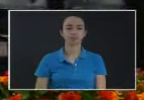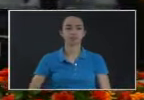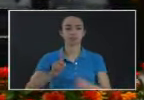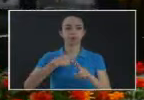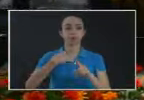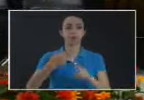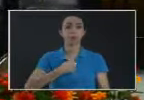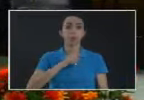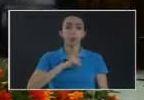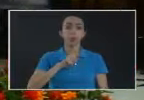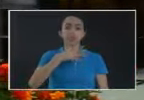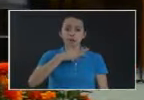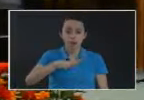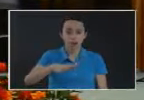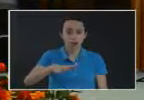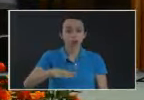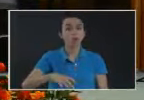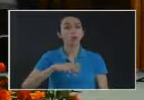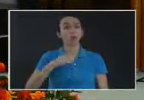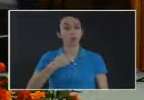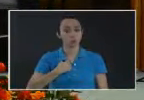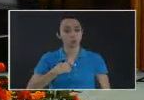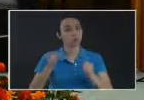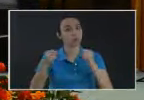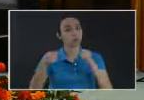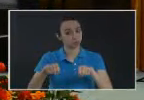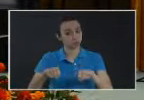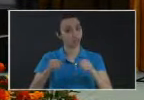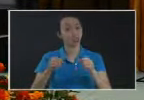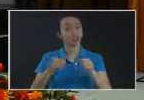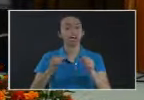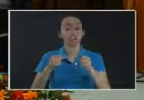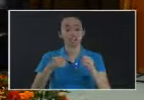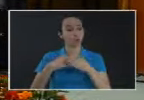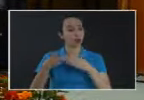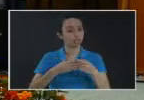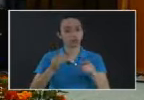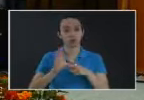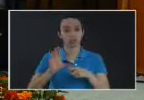Cuando uno está amargado es cardíaco. No puede ver la bendición de Dios.